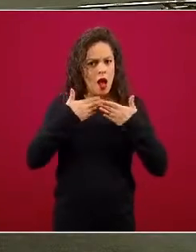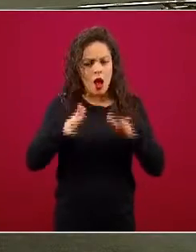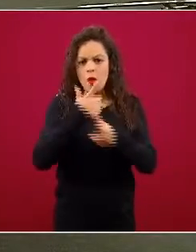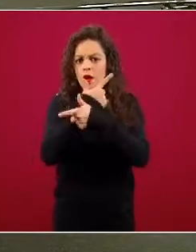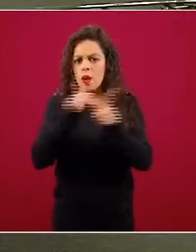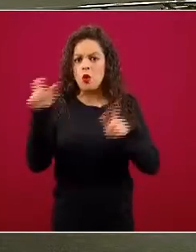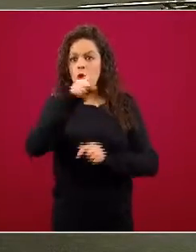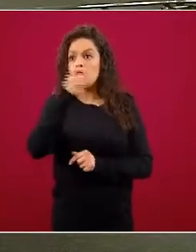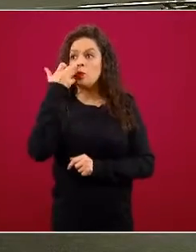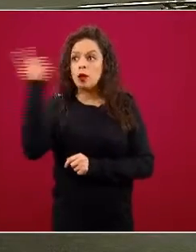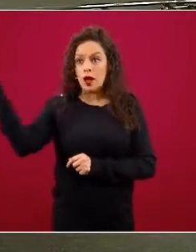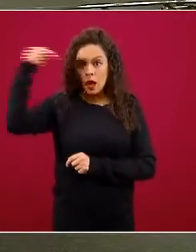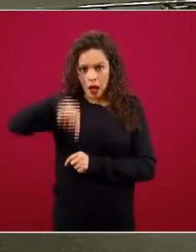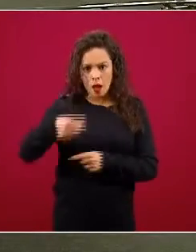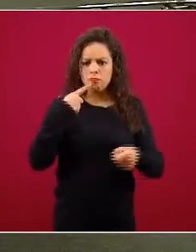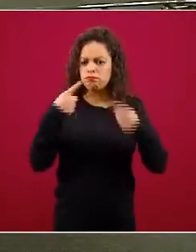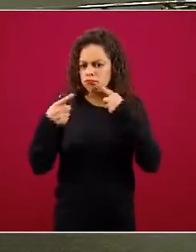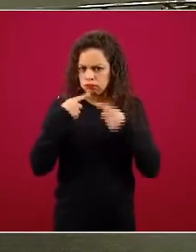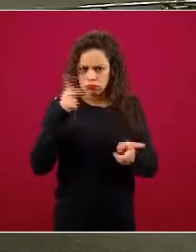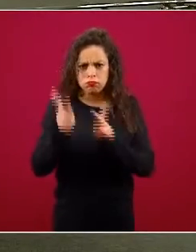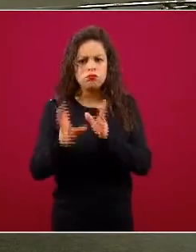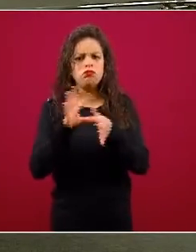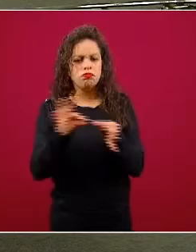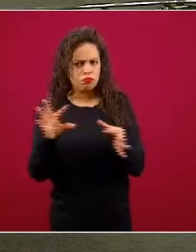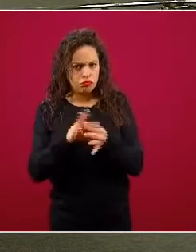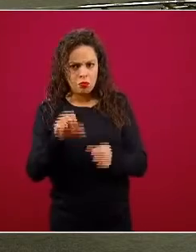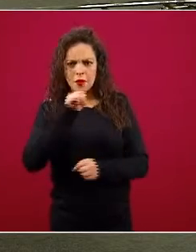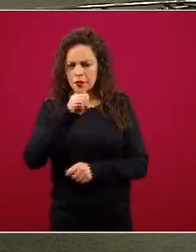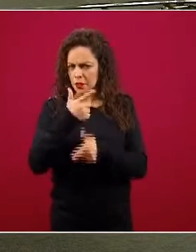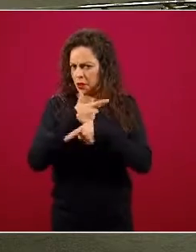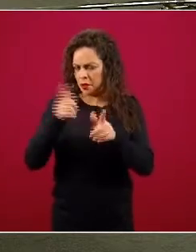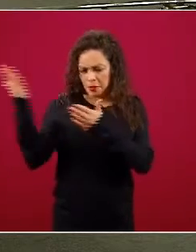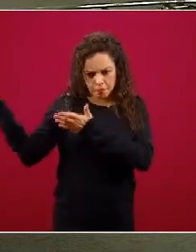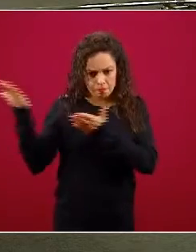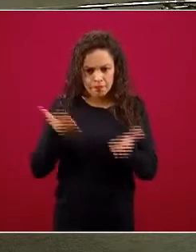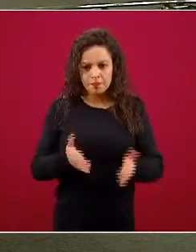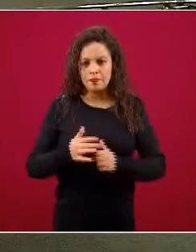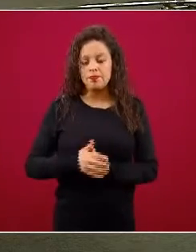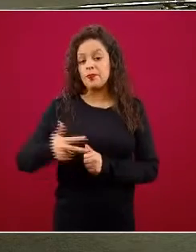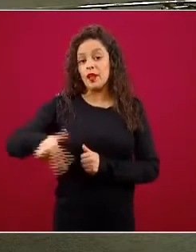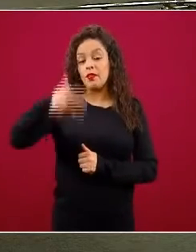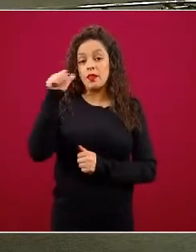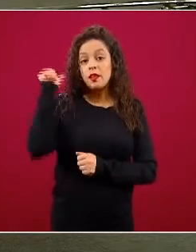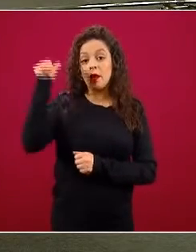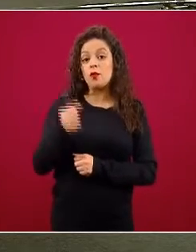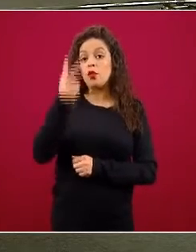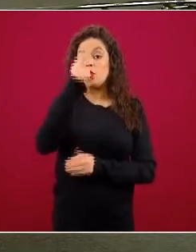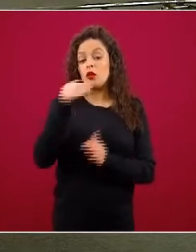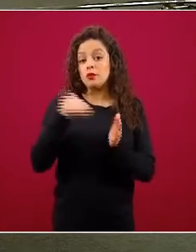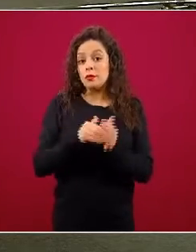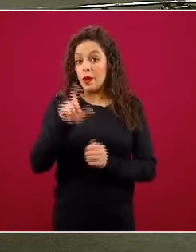a el diálogo. El 13 de abril de 2020,